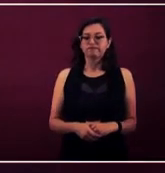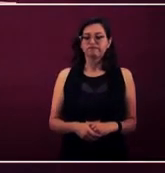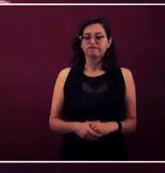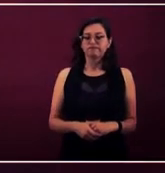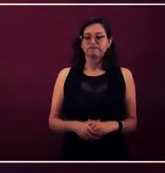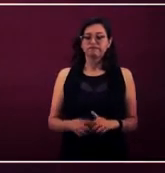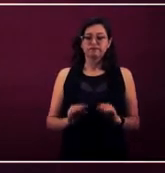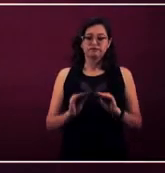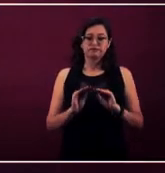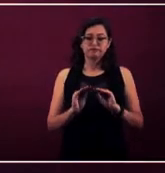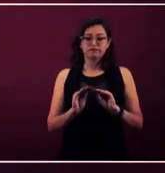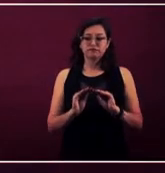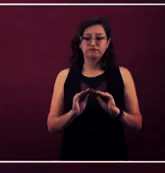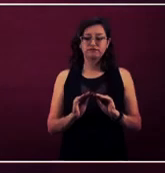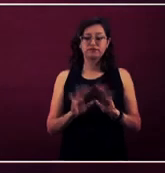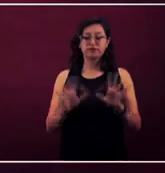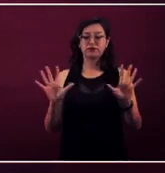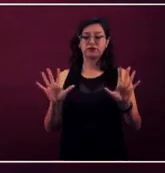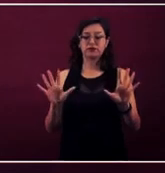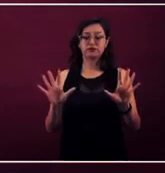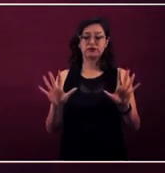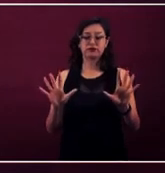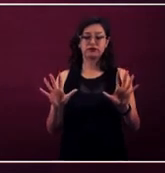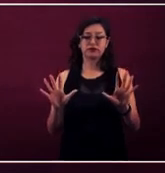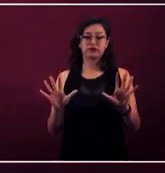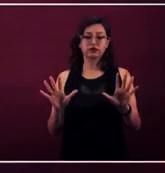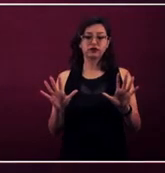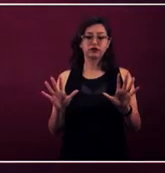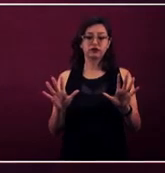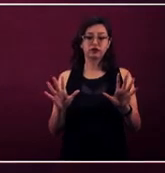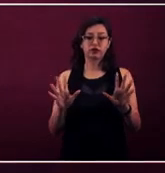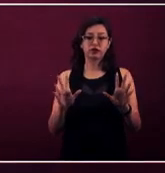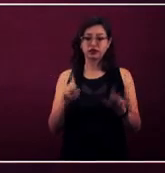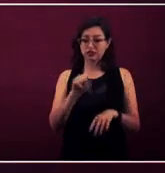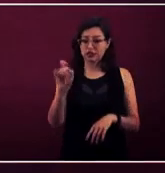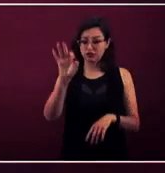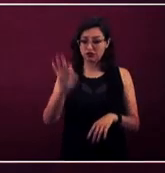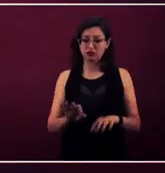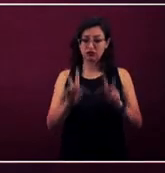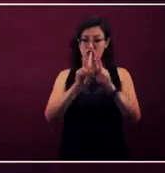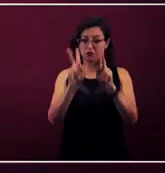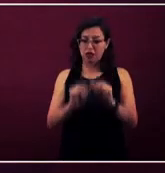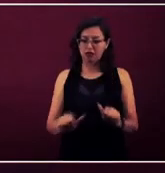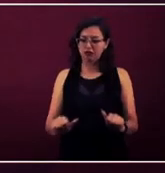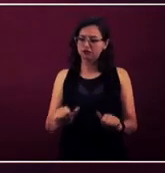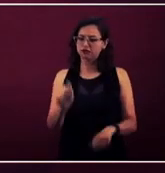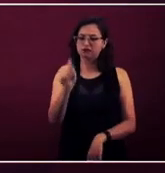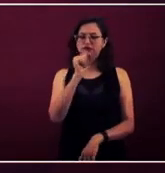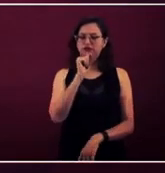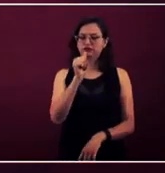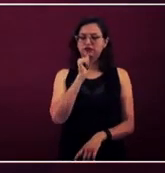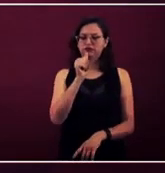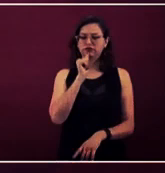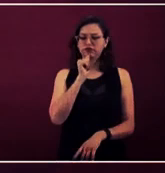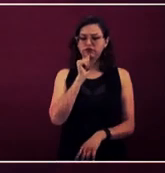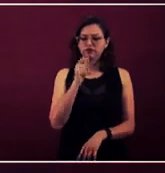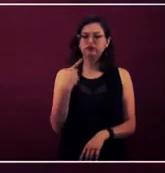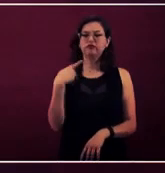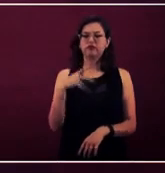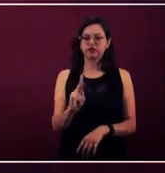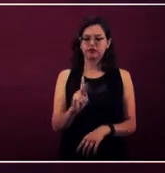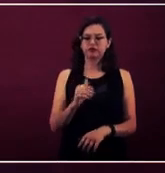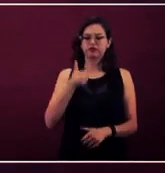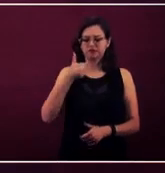no se puede hablar de paz total, como deseamos, pero sí